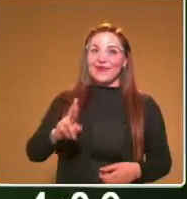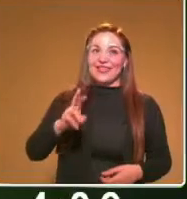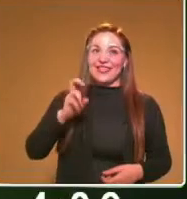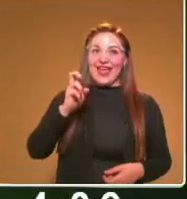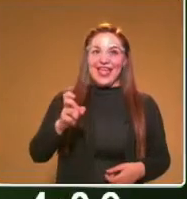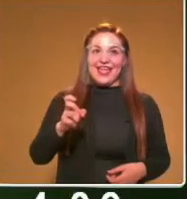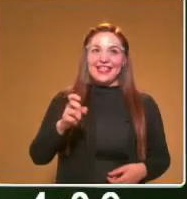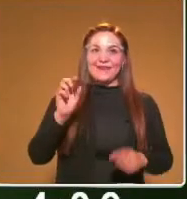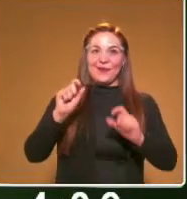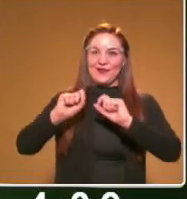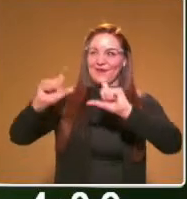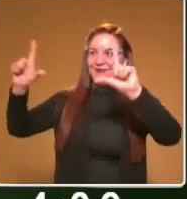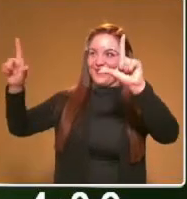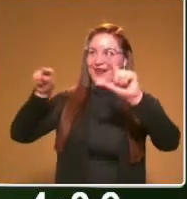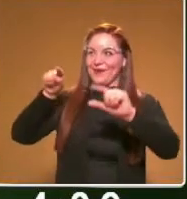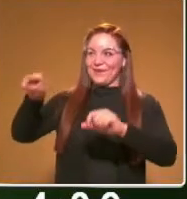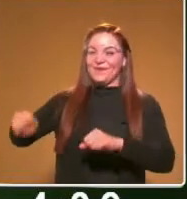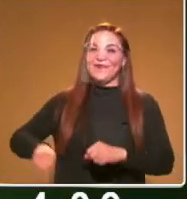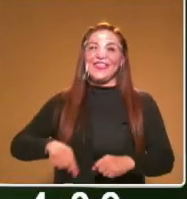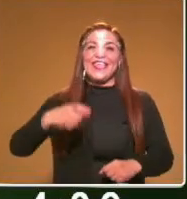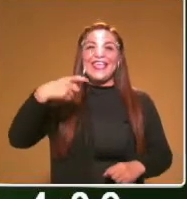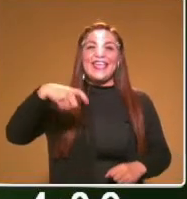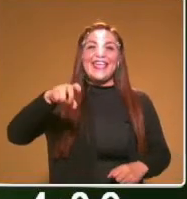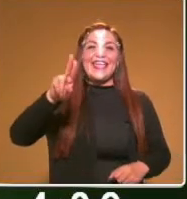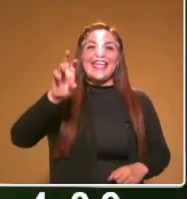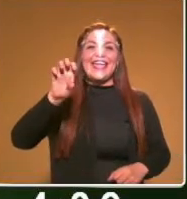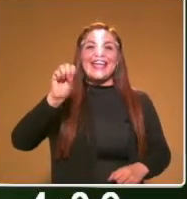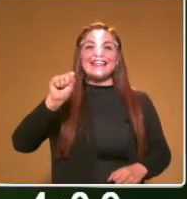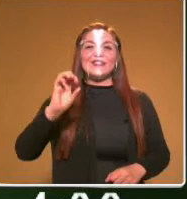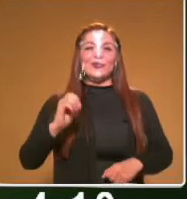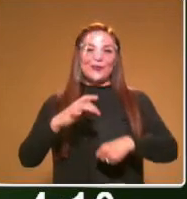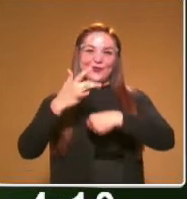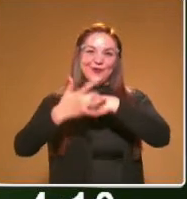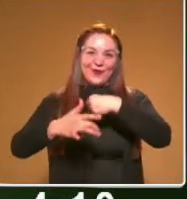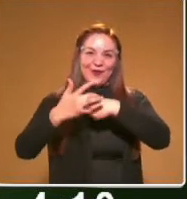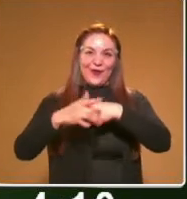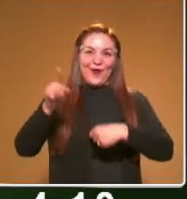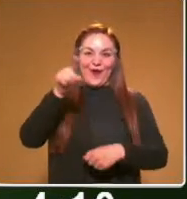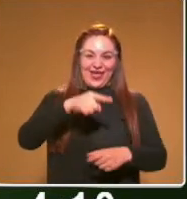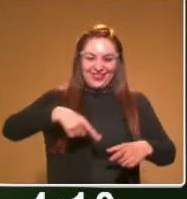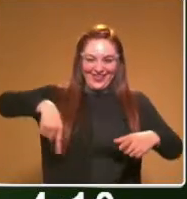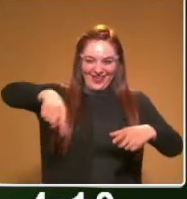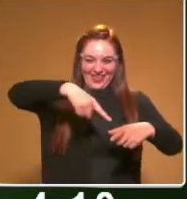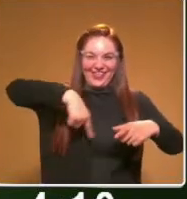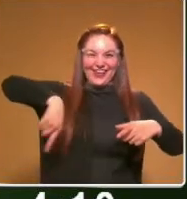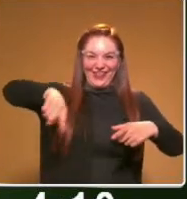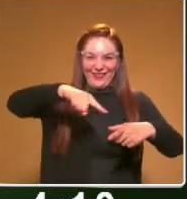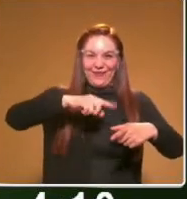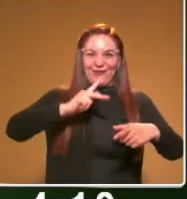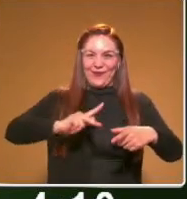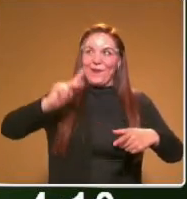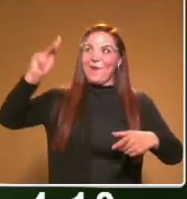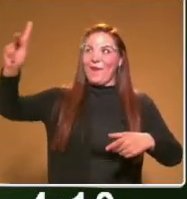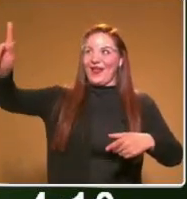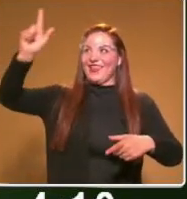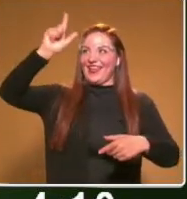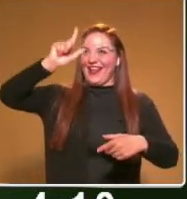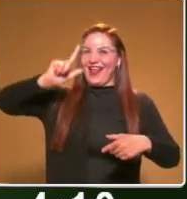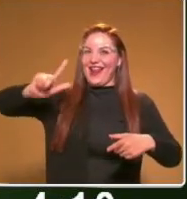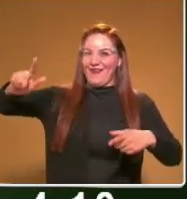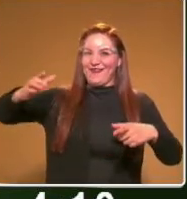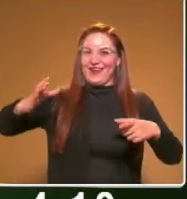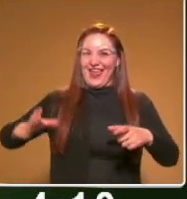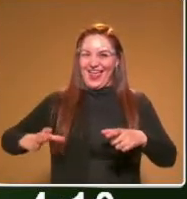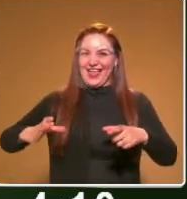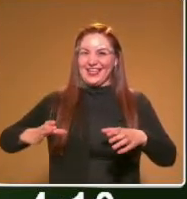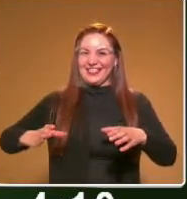lo vemos también ahí en pantalla, queso, redondo como la luna. Incluso cuando la luna está así, pues podemos partir el